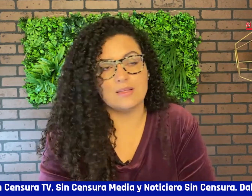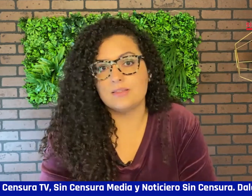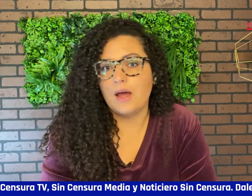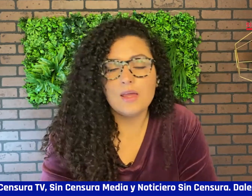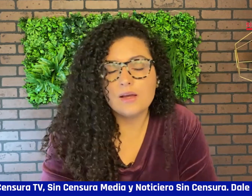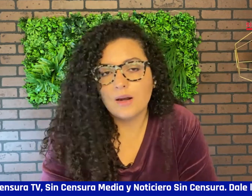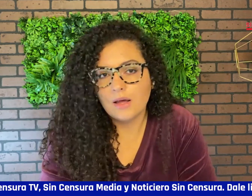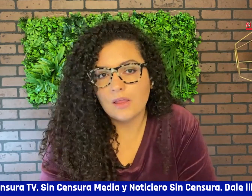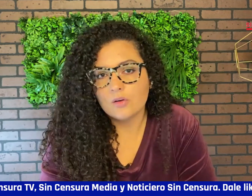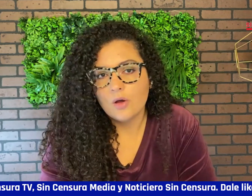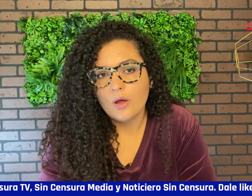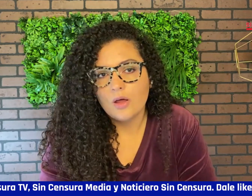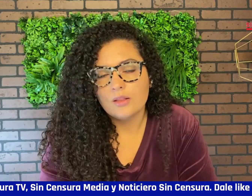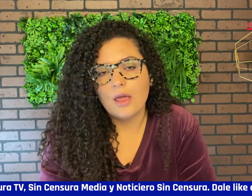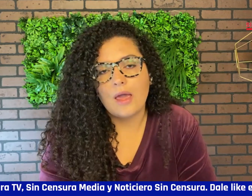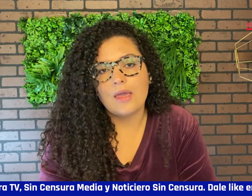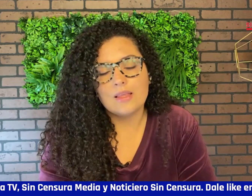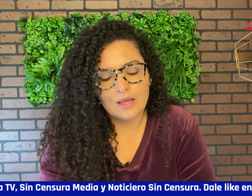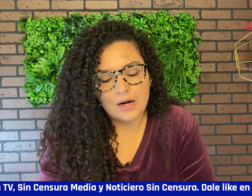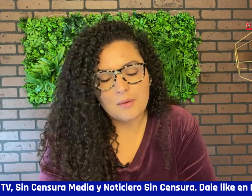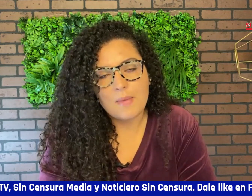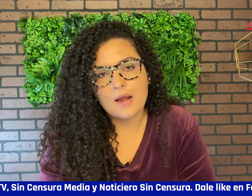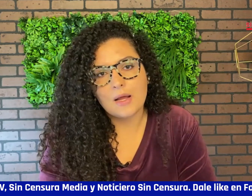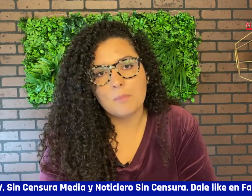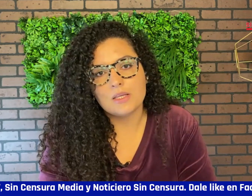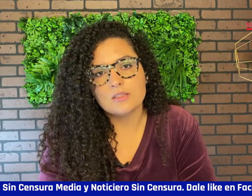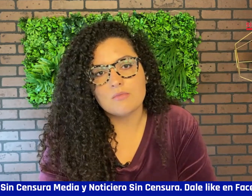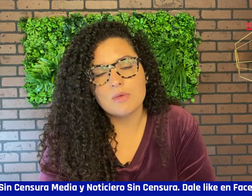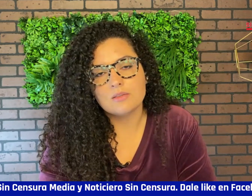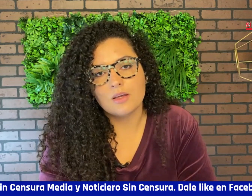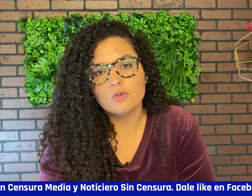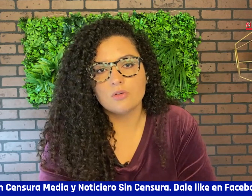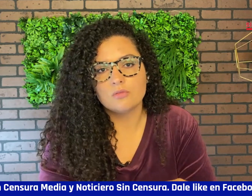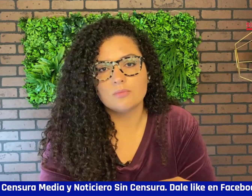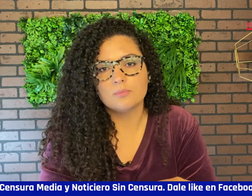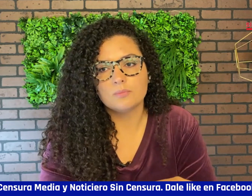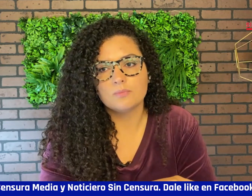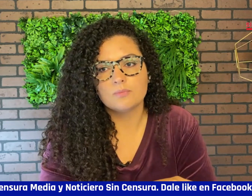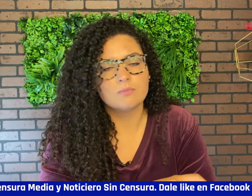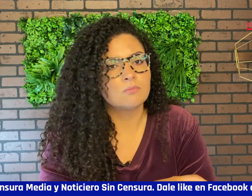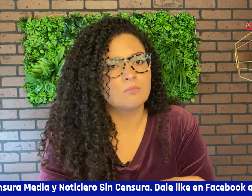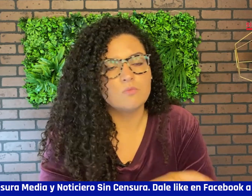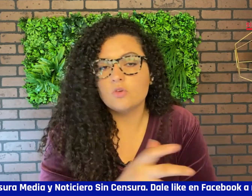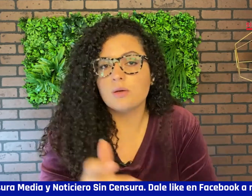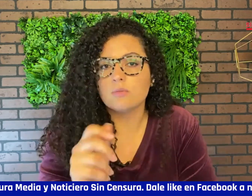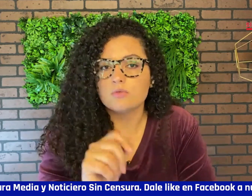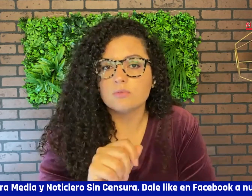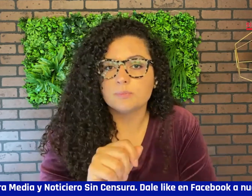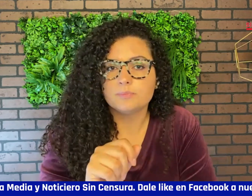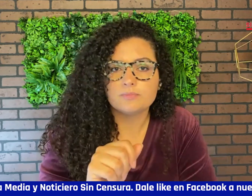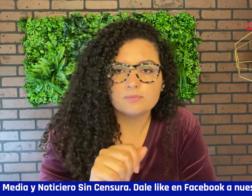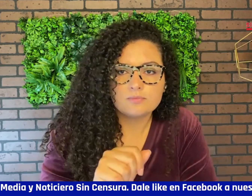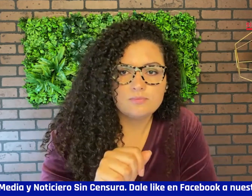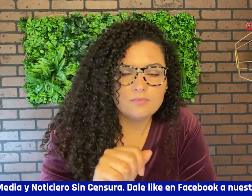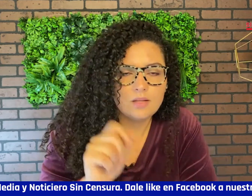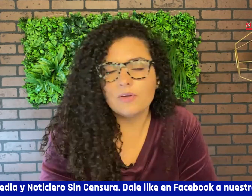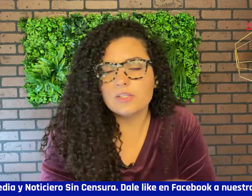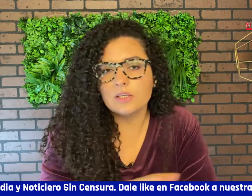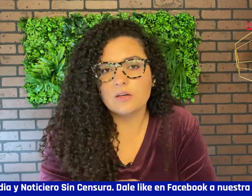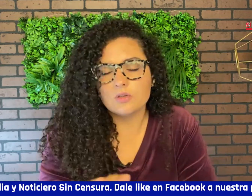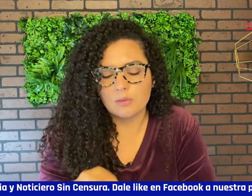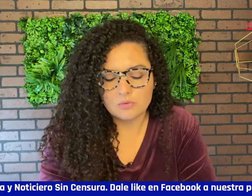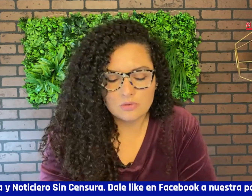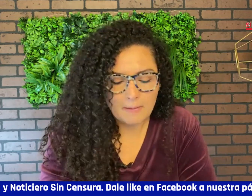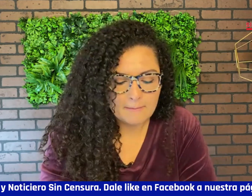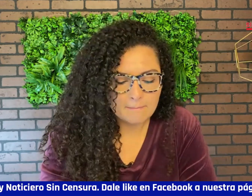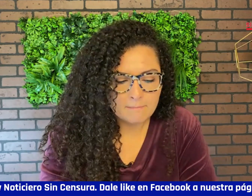a quien se haya encargado de integrar mal carpetas de investigación? No sabemos. Es la